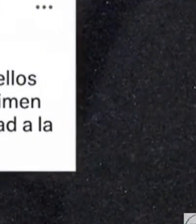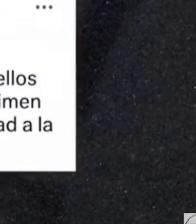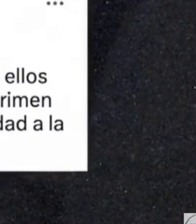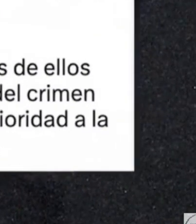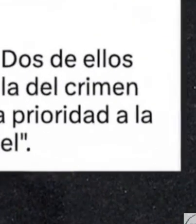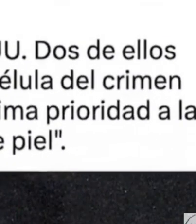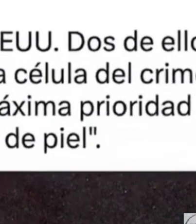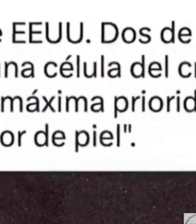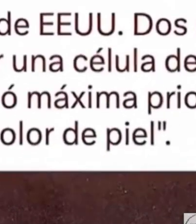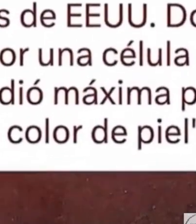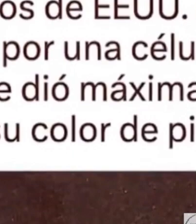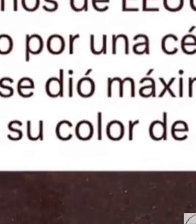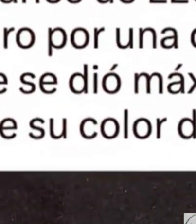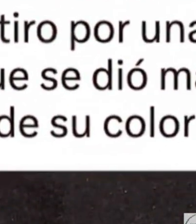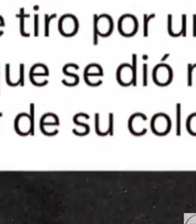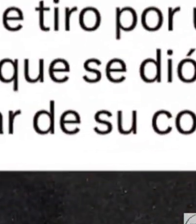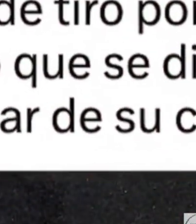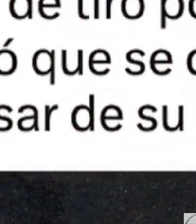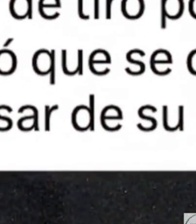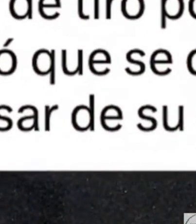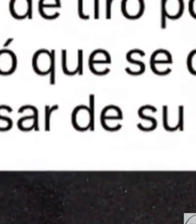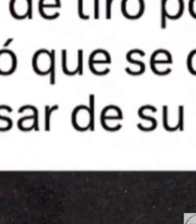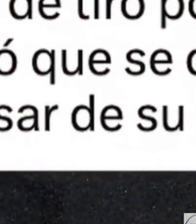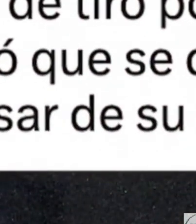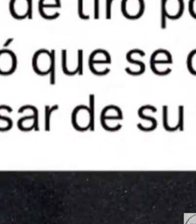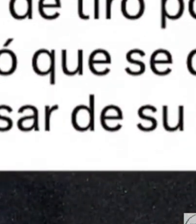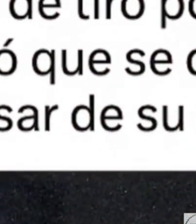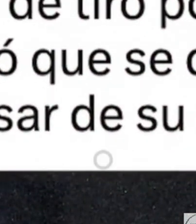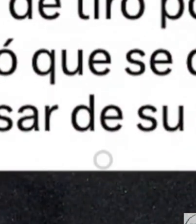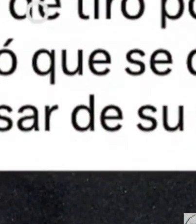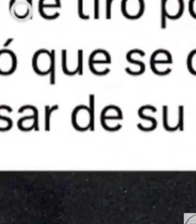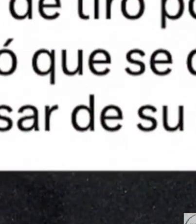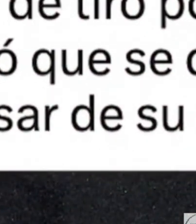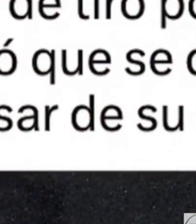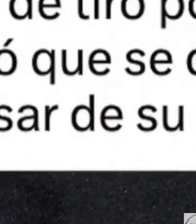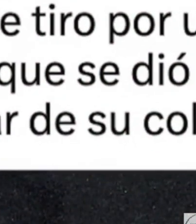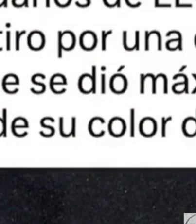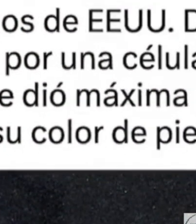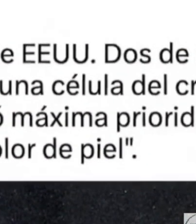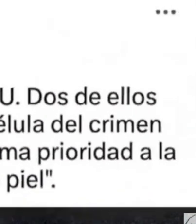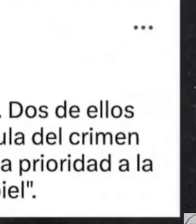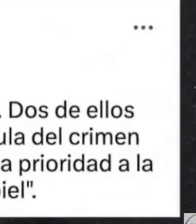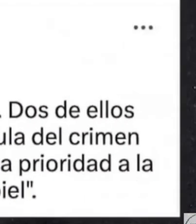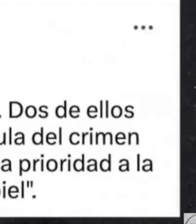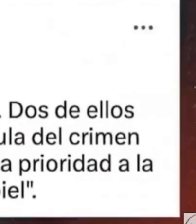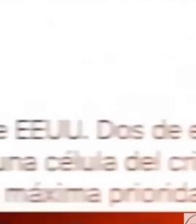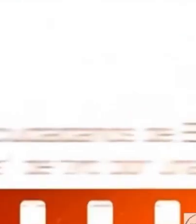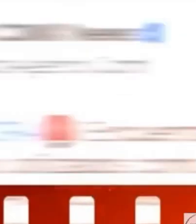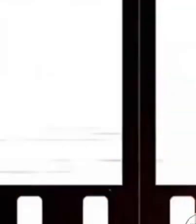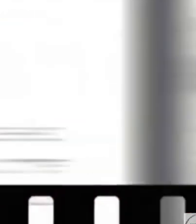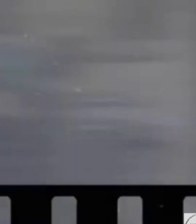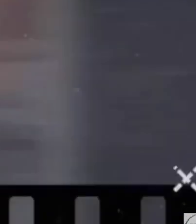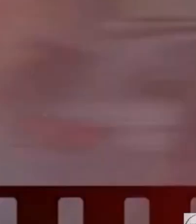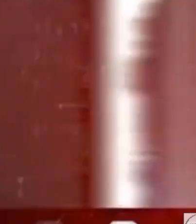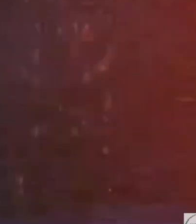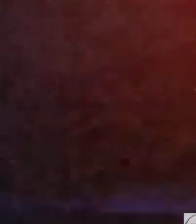nacionalidad. Incluso se aseguró que habrían sido utilizados como blancos de tiro por el crimen